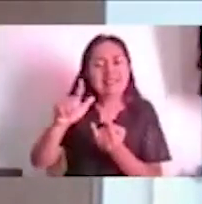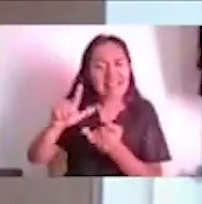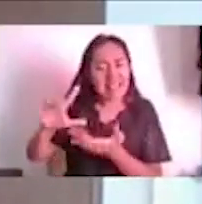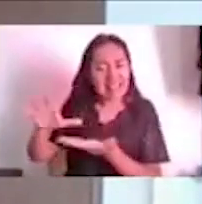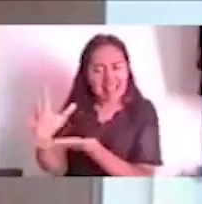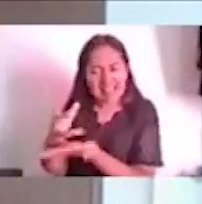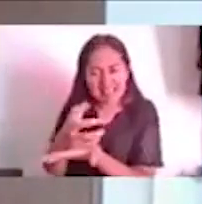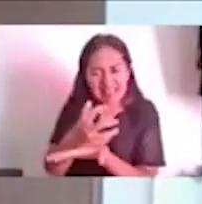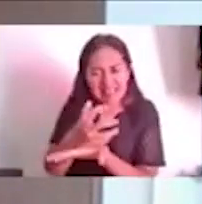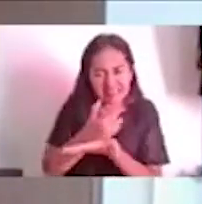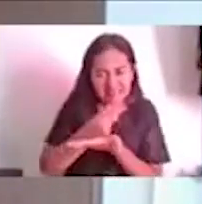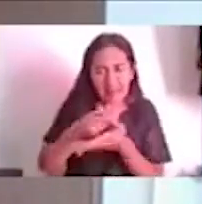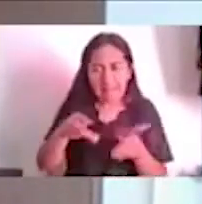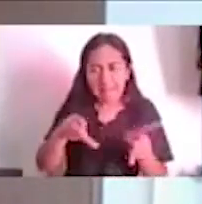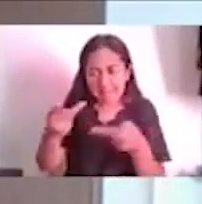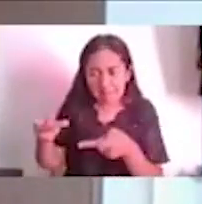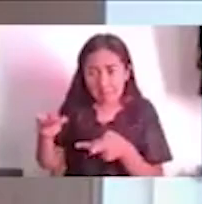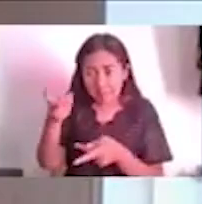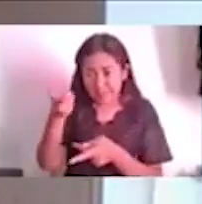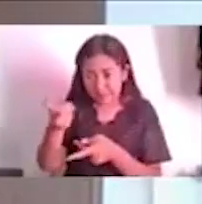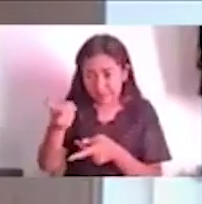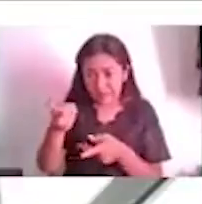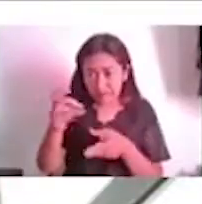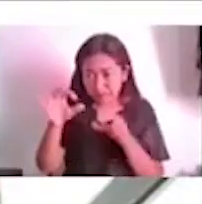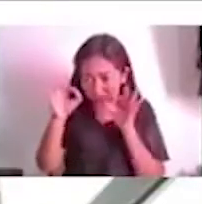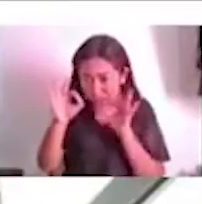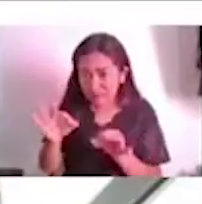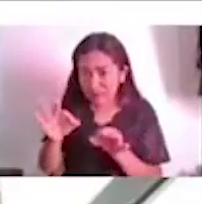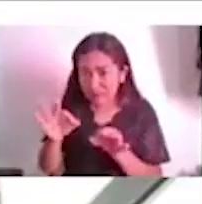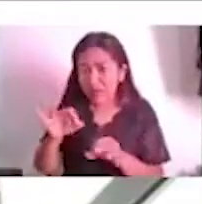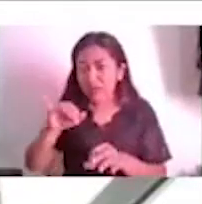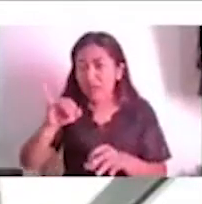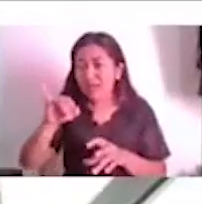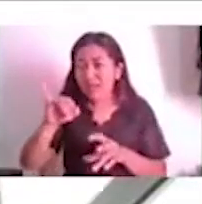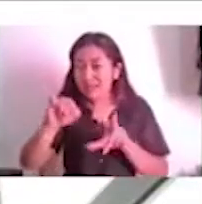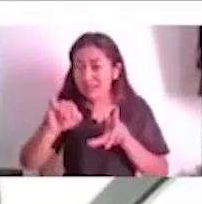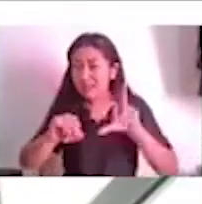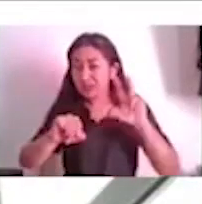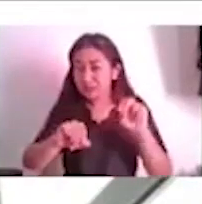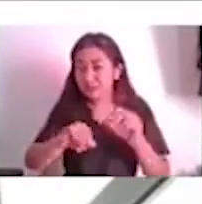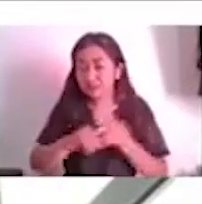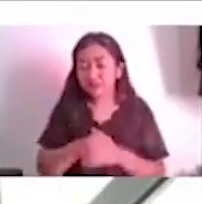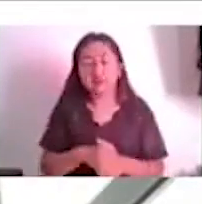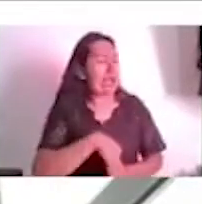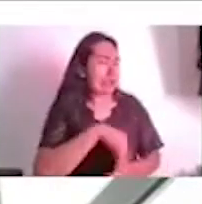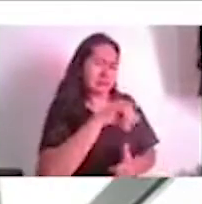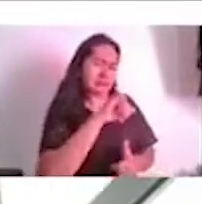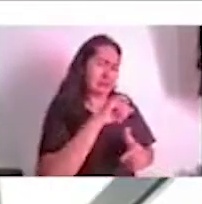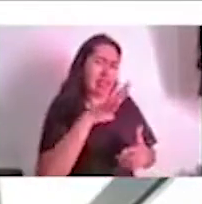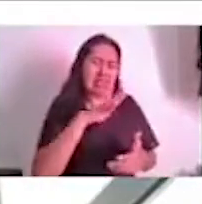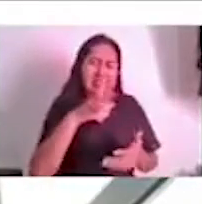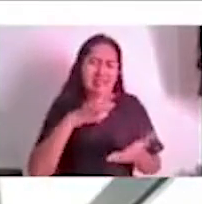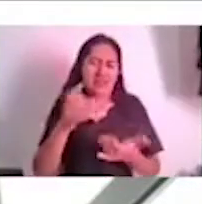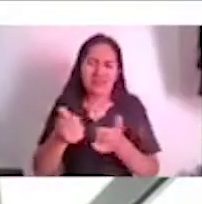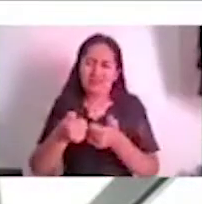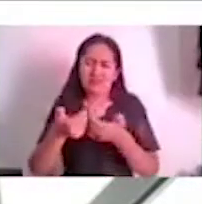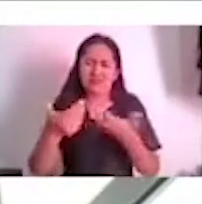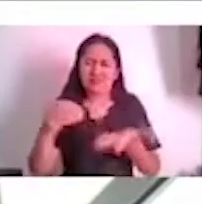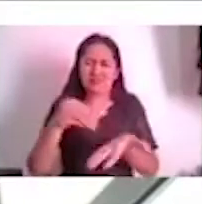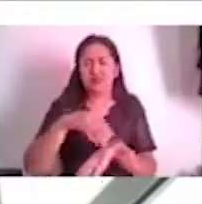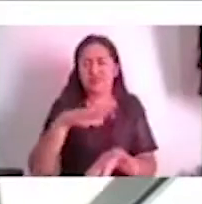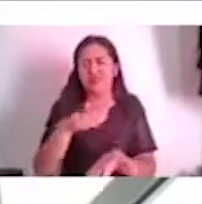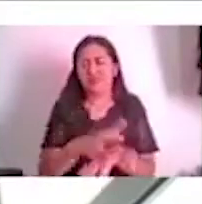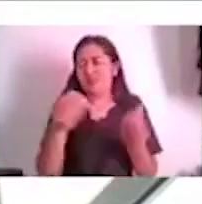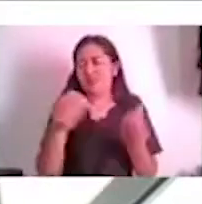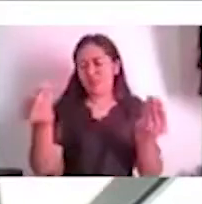es una versión desactualizada? No, es correcta. Hay muchísimas versiones. Es difícil que los